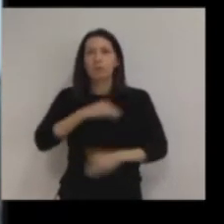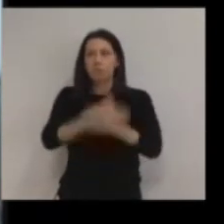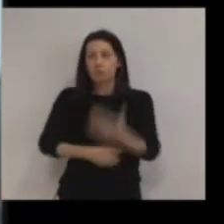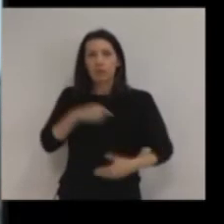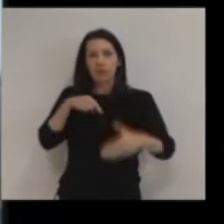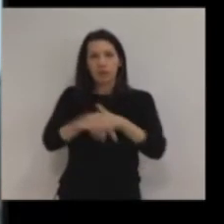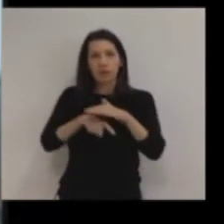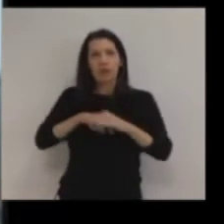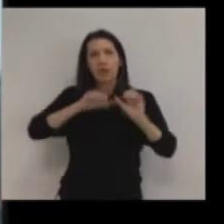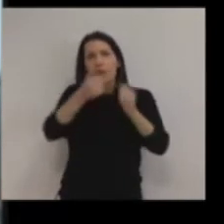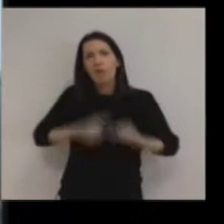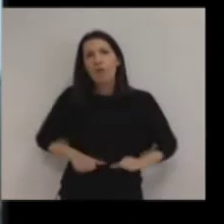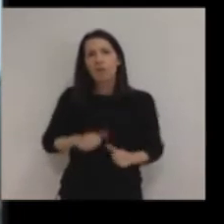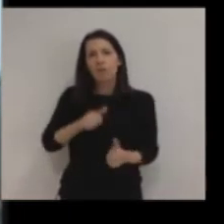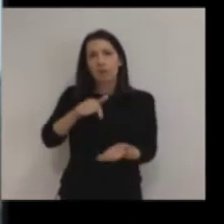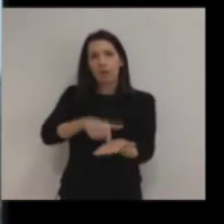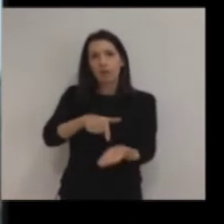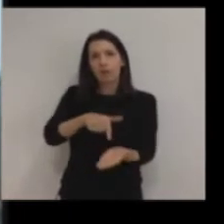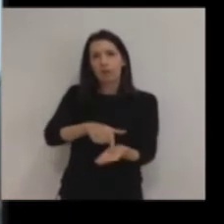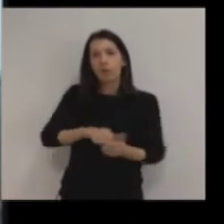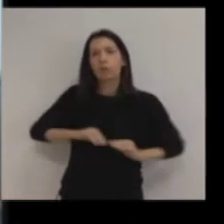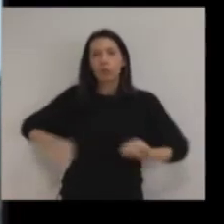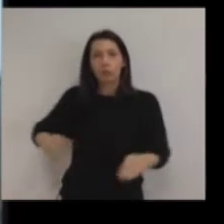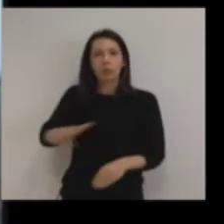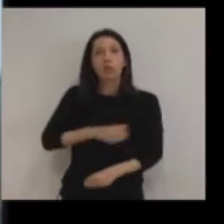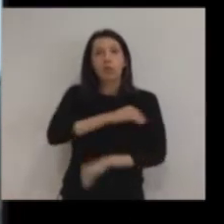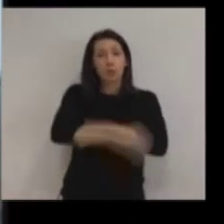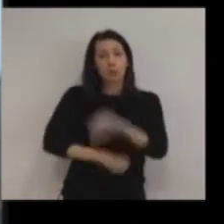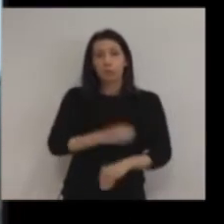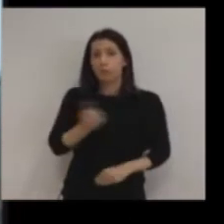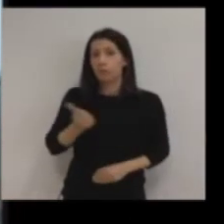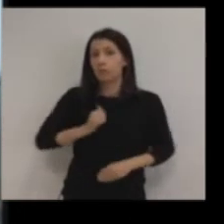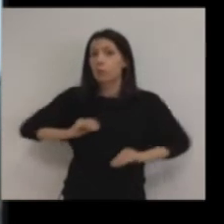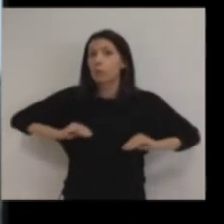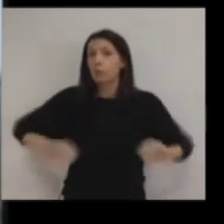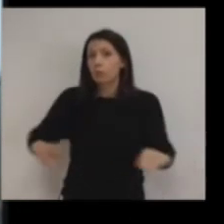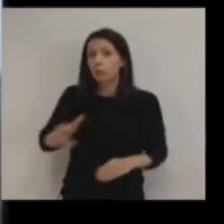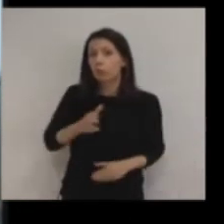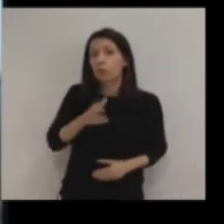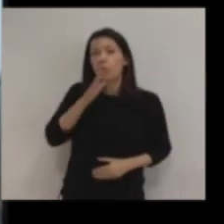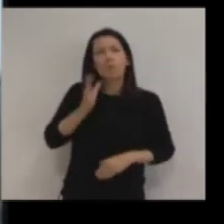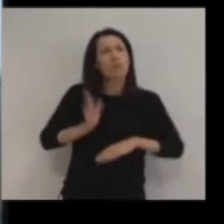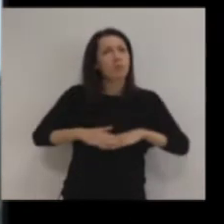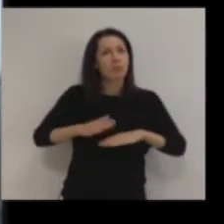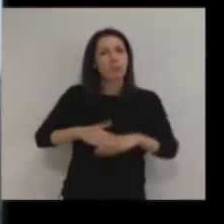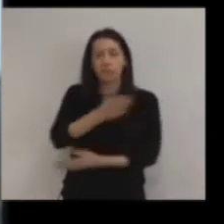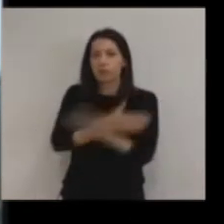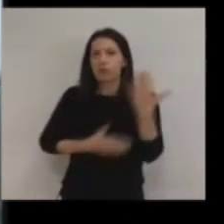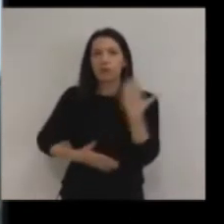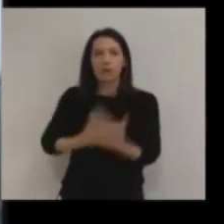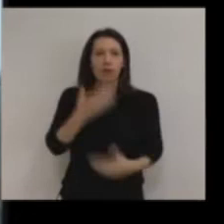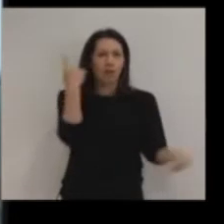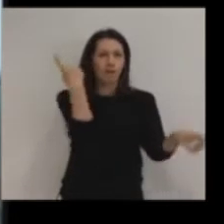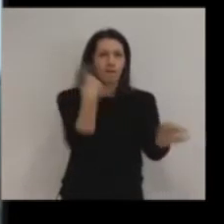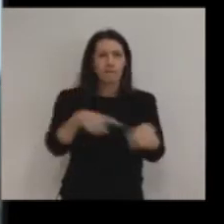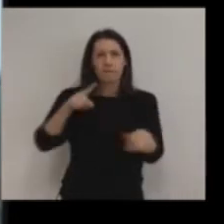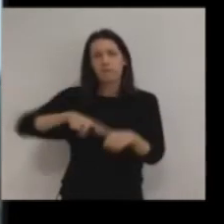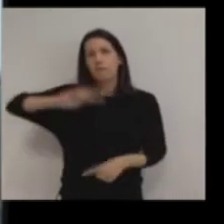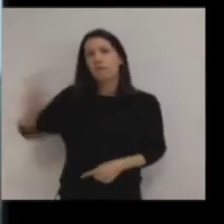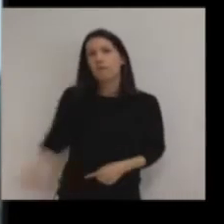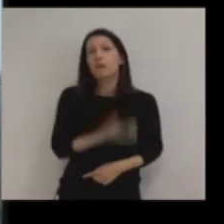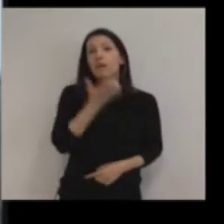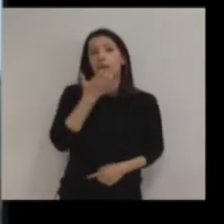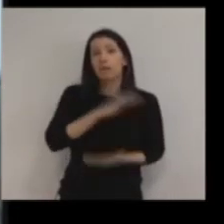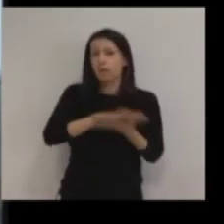tramitaciones, a las formas de reclamar los derechos y de hacer uso de los derechos. ¿Por qué? Porque la discapacidad es muy heterogénea. Cuando hablamos